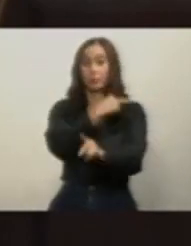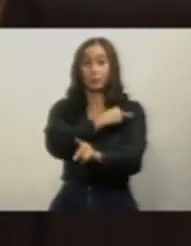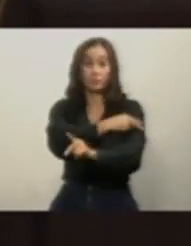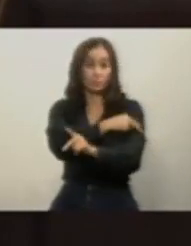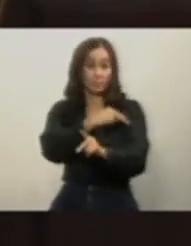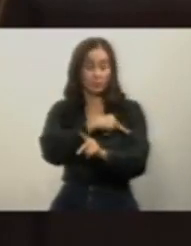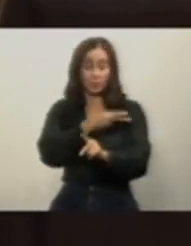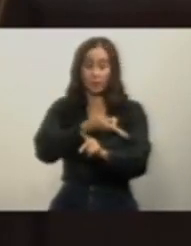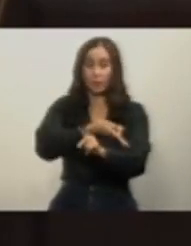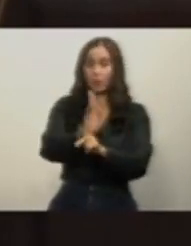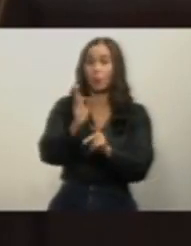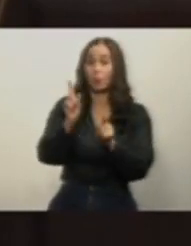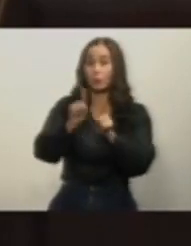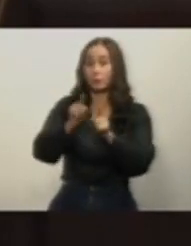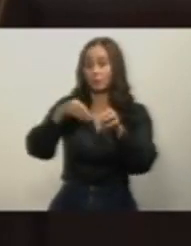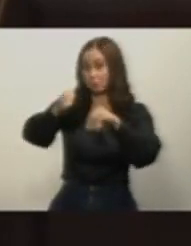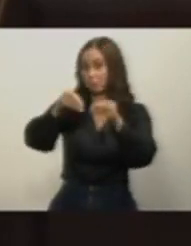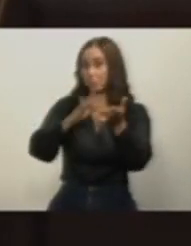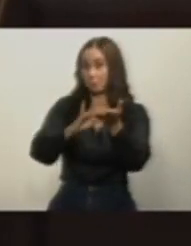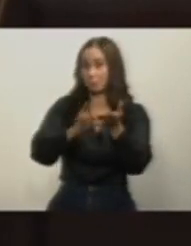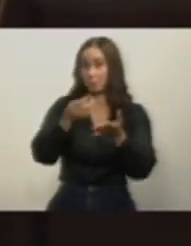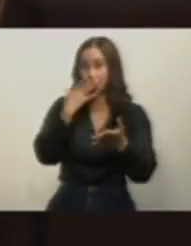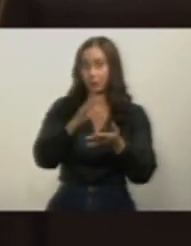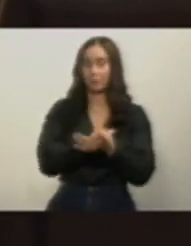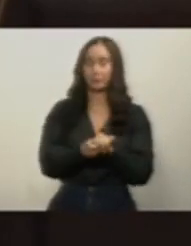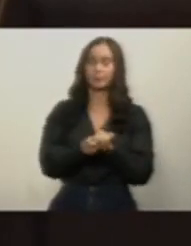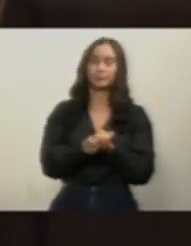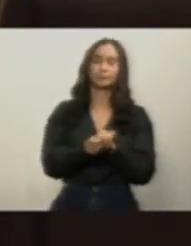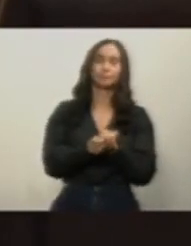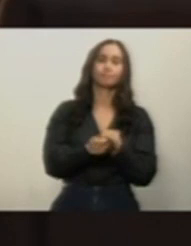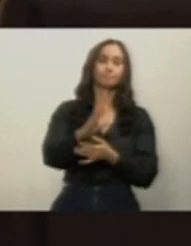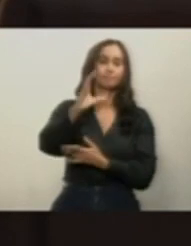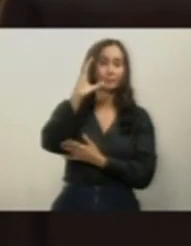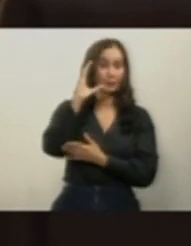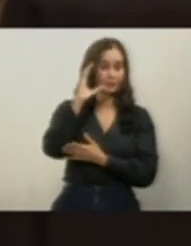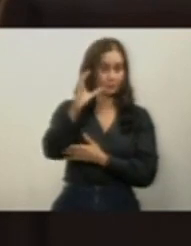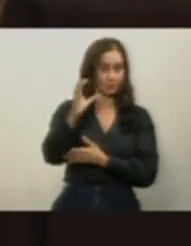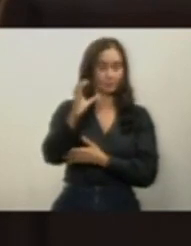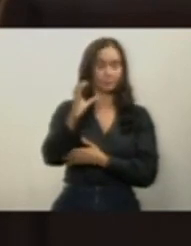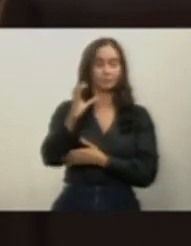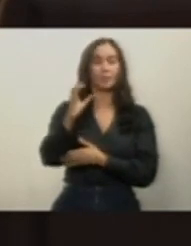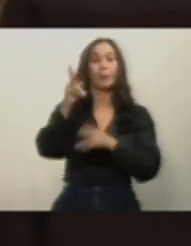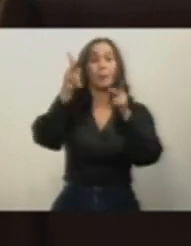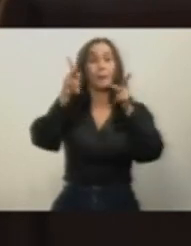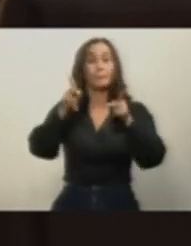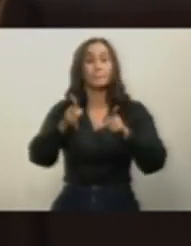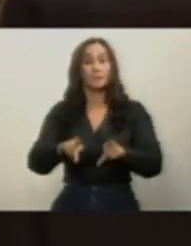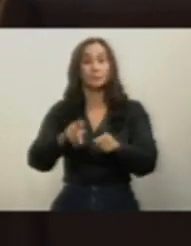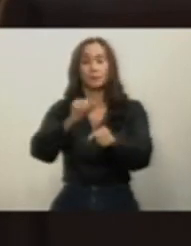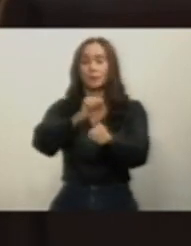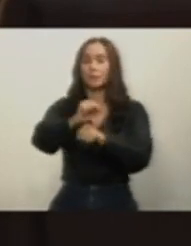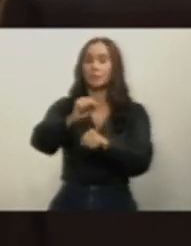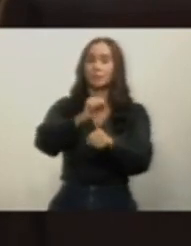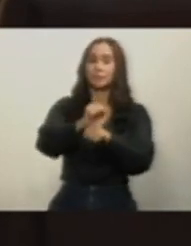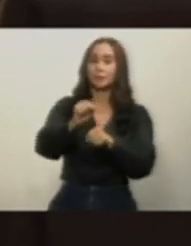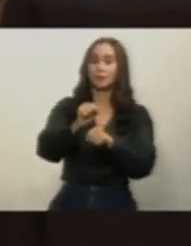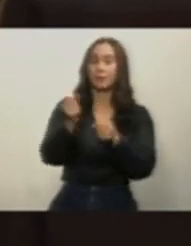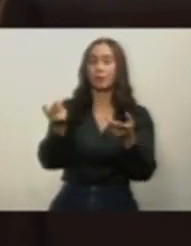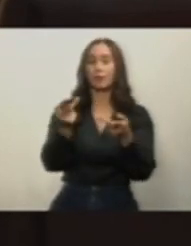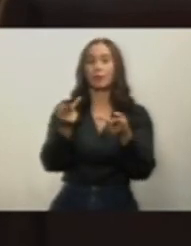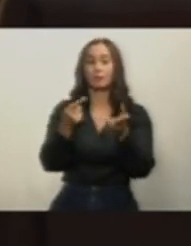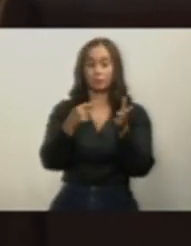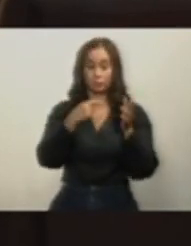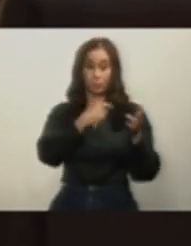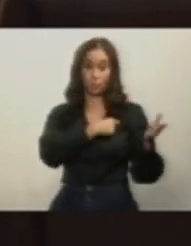o farmacia seis personas dedicadas a labores de seguridad privada debidamente